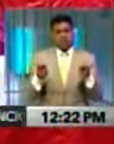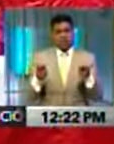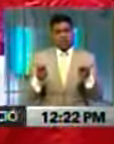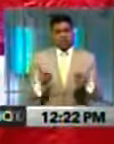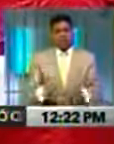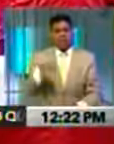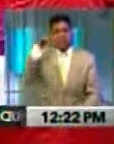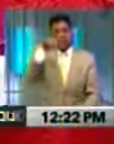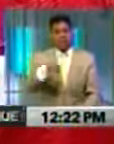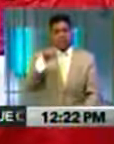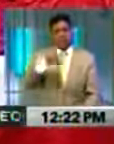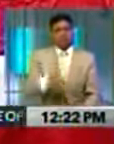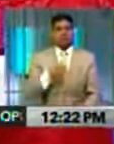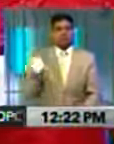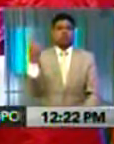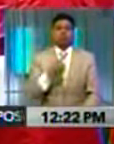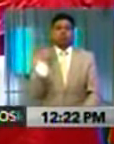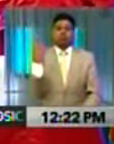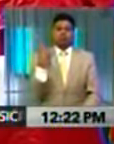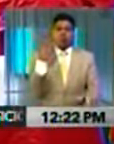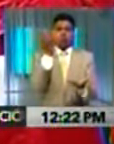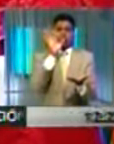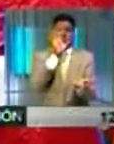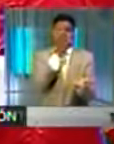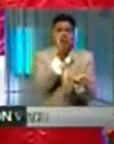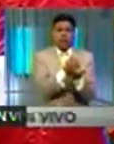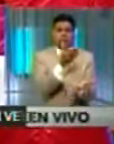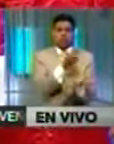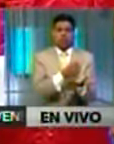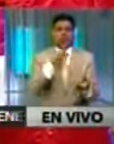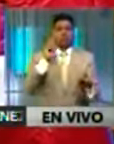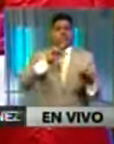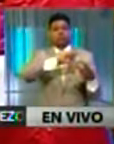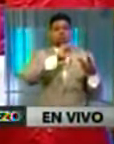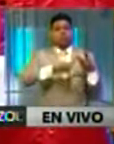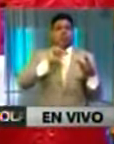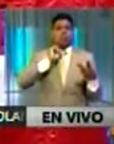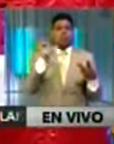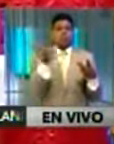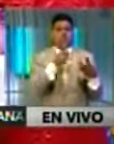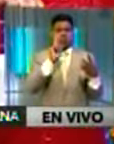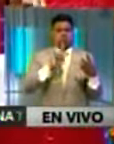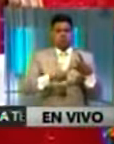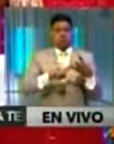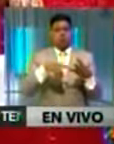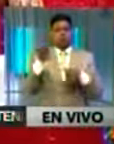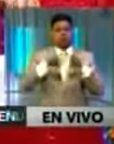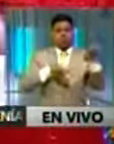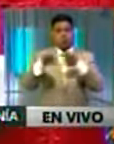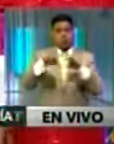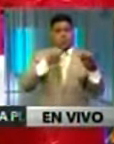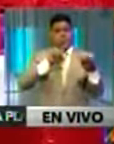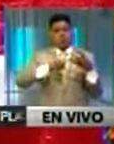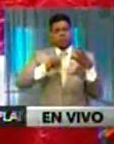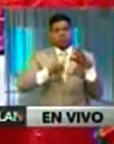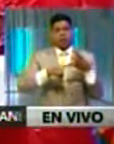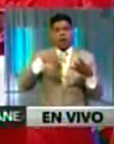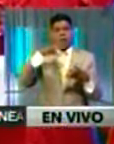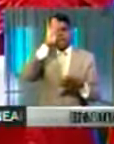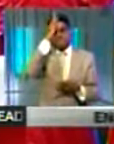no es solo Anzuategui, que no es solo Guárico, que no es solo Cojedes, que no es Apure, que no es